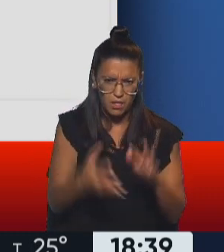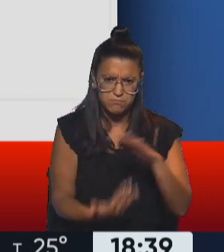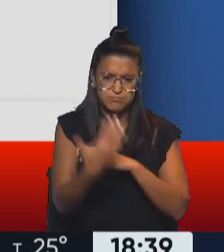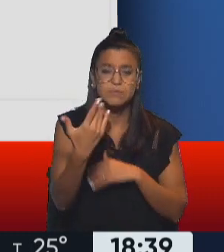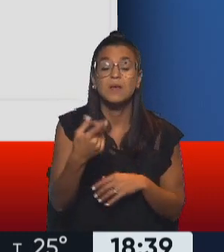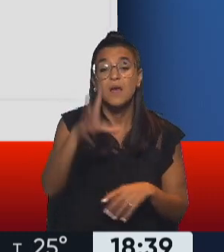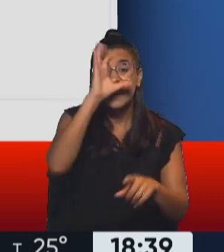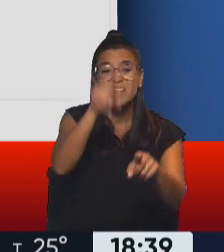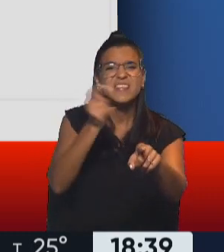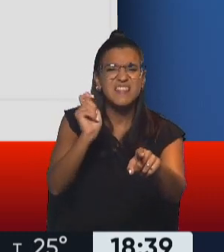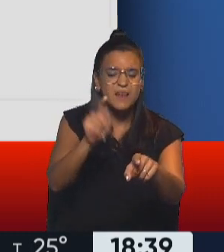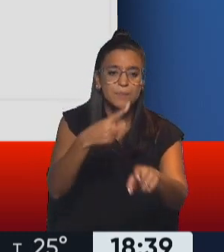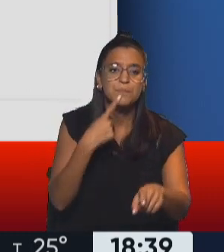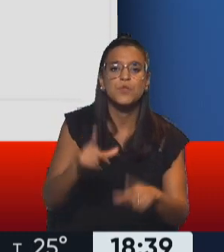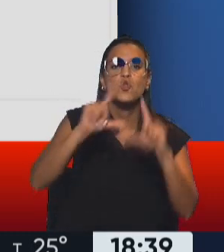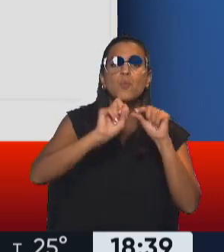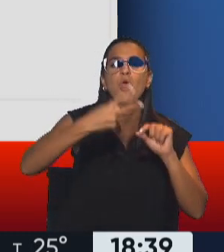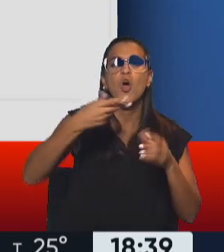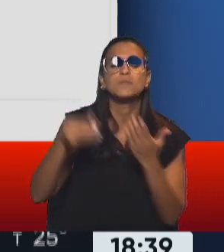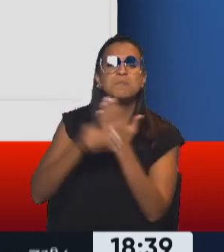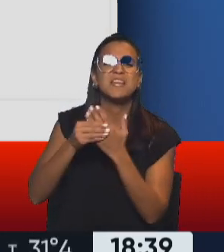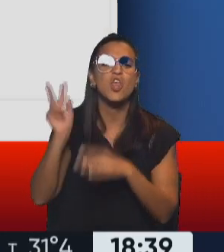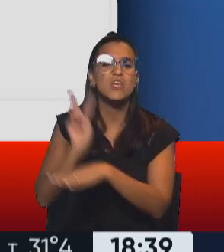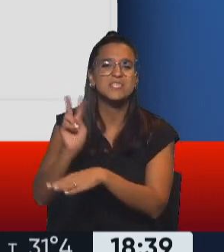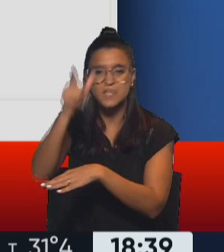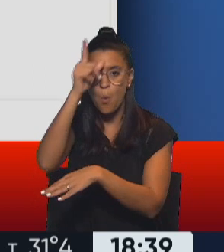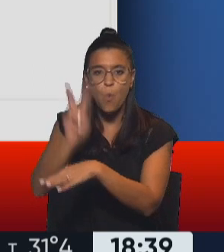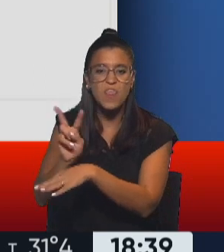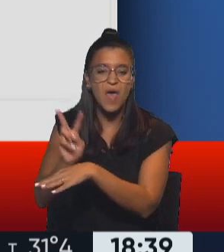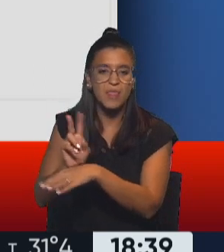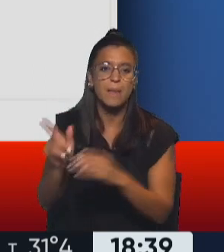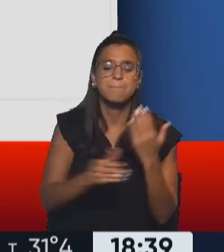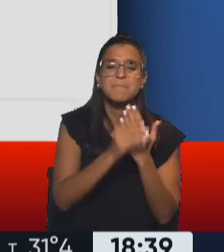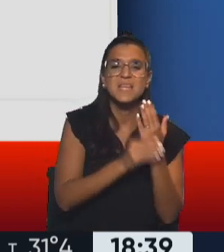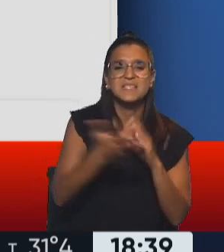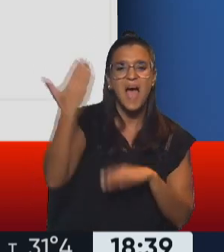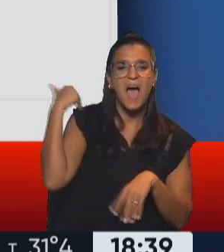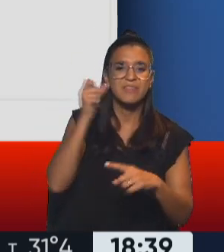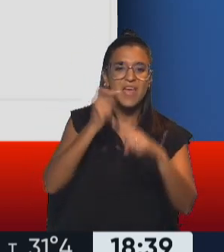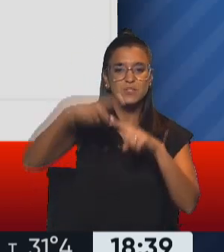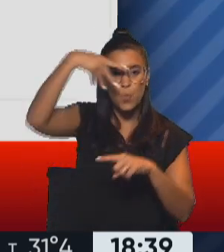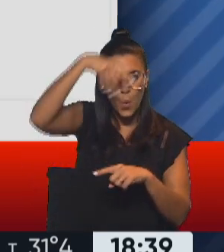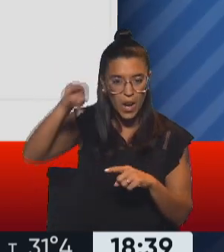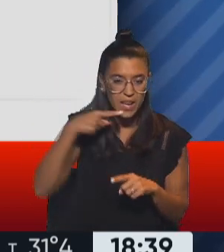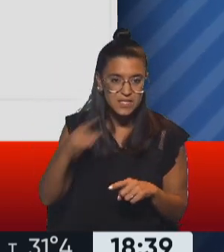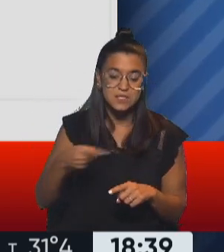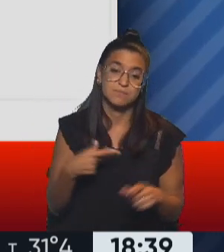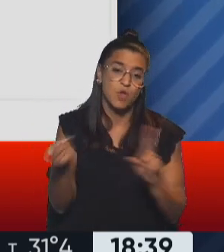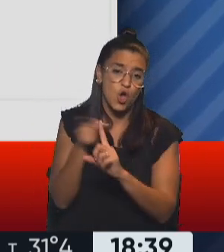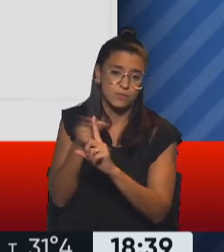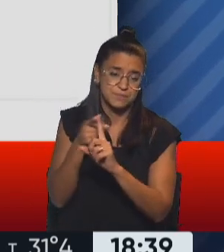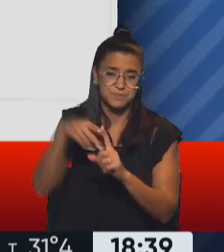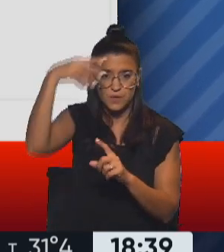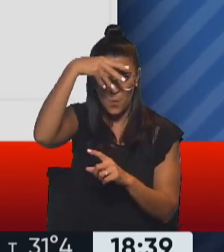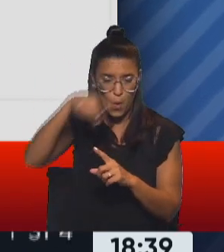Quien no recuerde quién es Gerardo Milman, era el número 2 del Ministerio de Seguridad cuando la ministra era Patricia Bullrich. Es alguien que responde directamente a Patricia Bullrich,